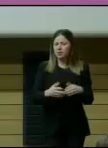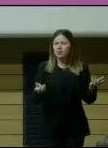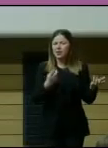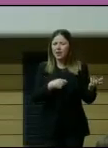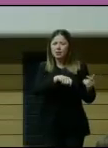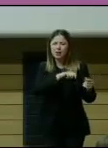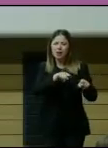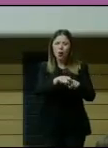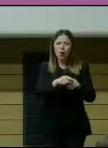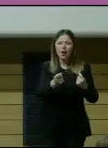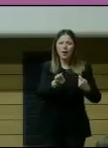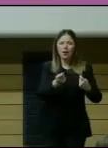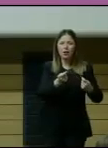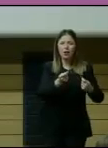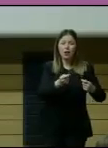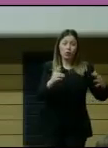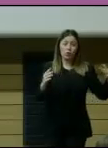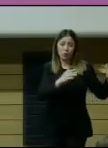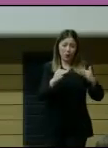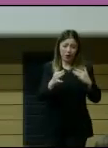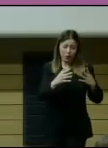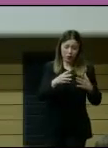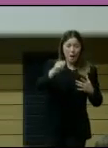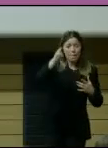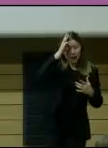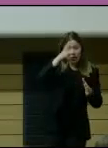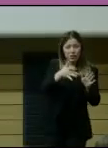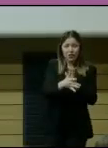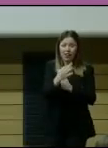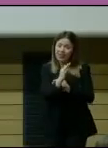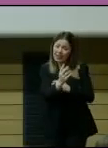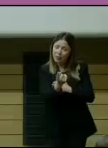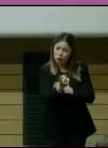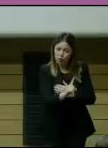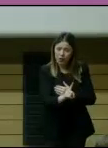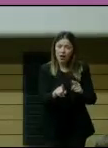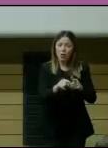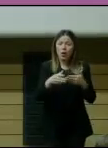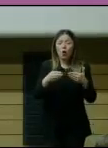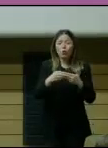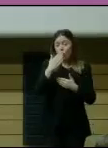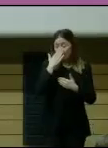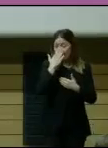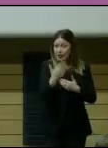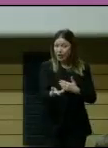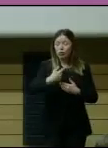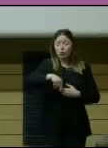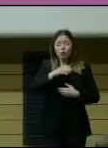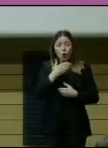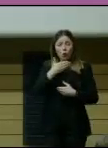cárteles mexicanos, que no es fentanilo, y aquí es un uso lícito, sensato, y que nos debíamos estar orgullosos de que